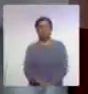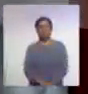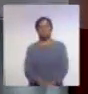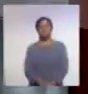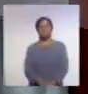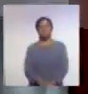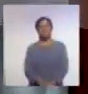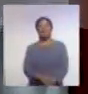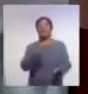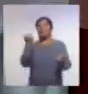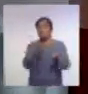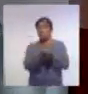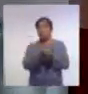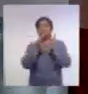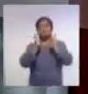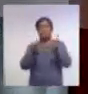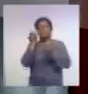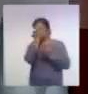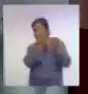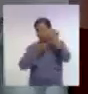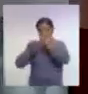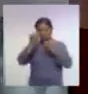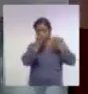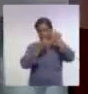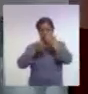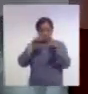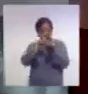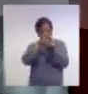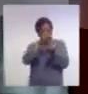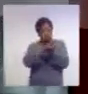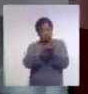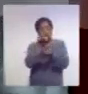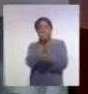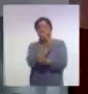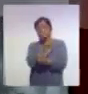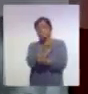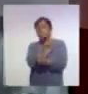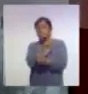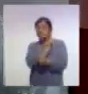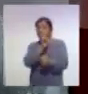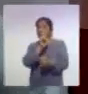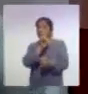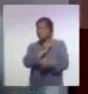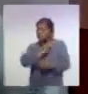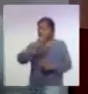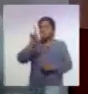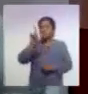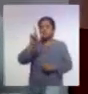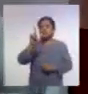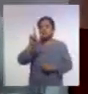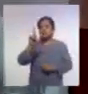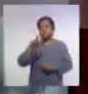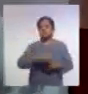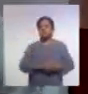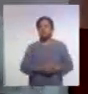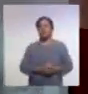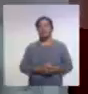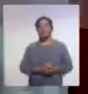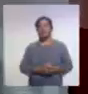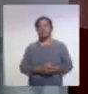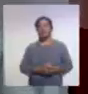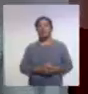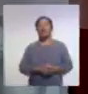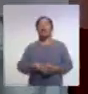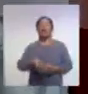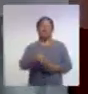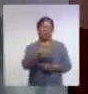Tras aprobar una evaluación aplicada por especialistas del Registro Nacional de Población, entraron ya en funciones 8 nuevos